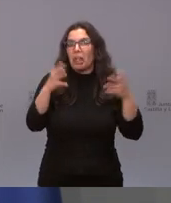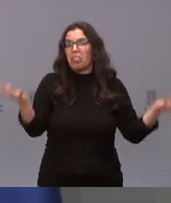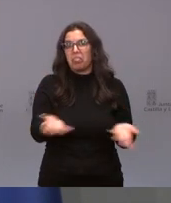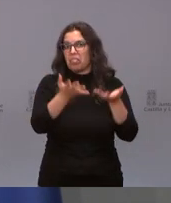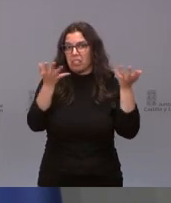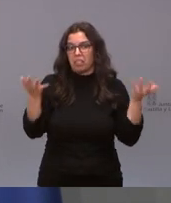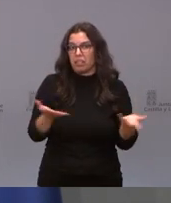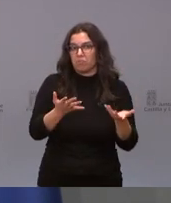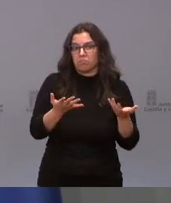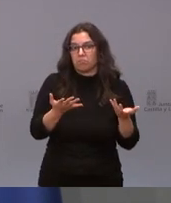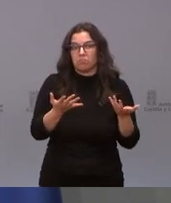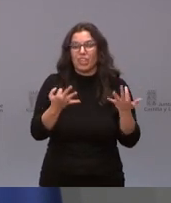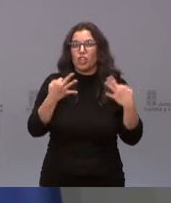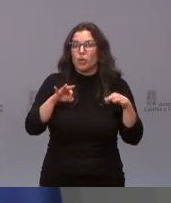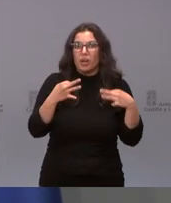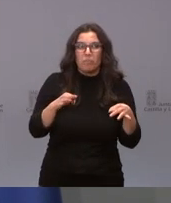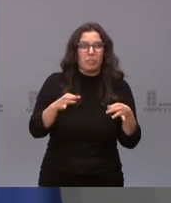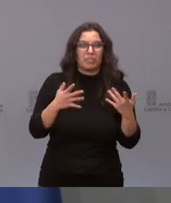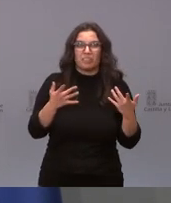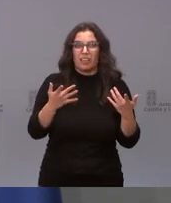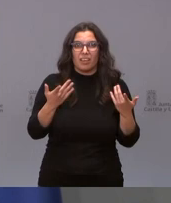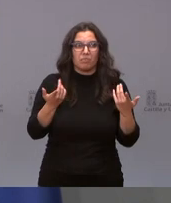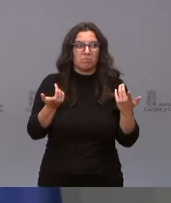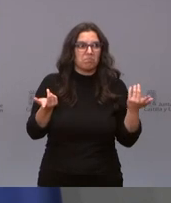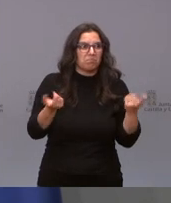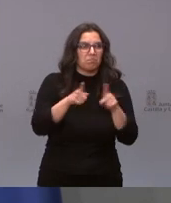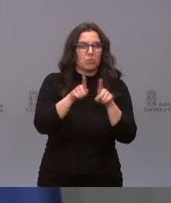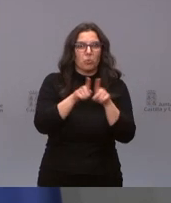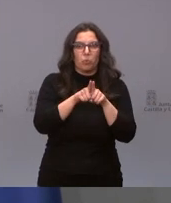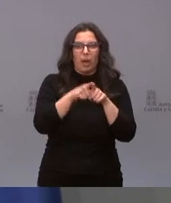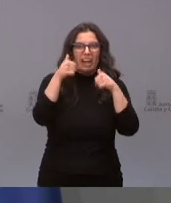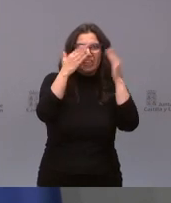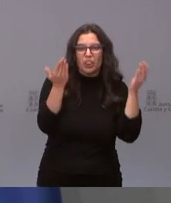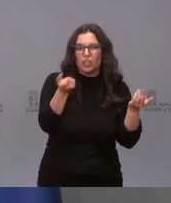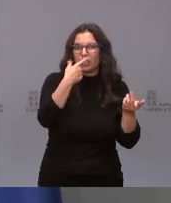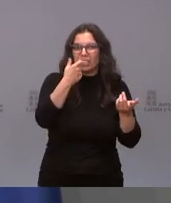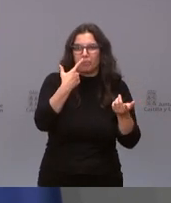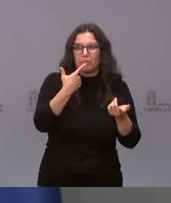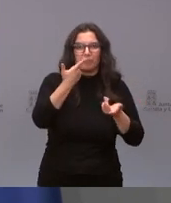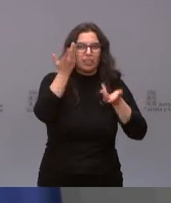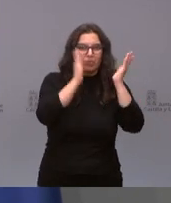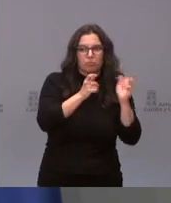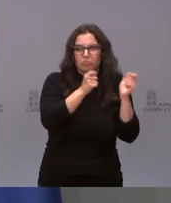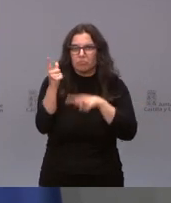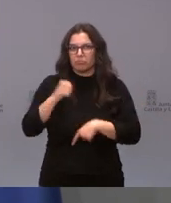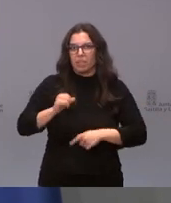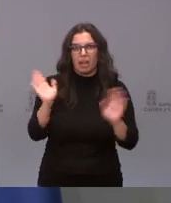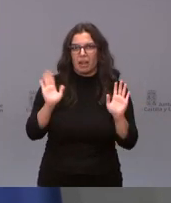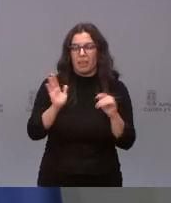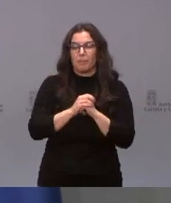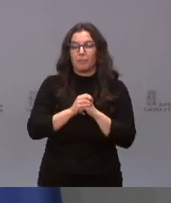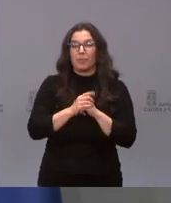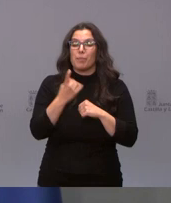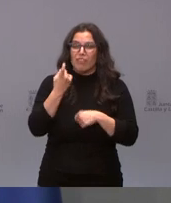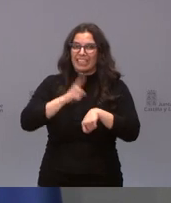decir no suelen necesitar en ningún tipo de ningún tipo de acción ni de ni de ingreso hasta que no pase